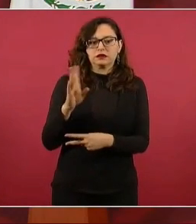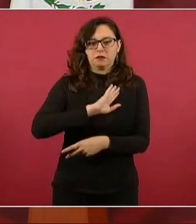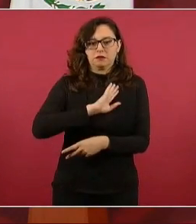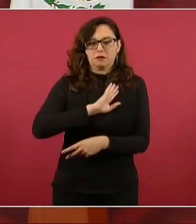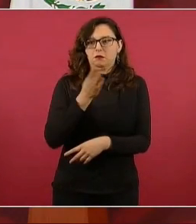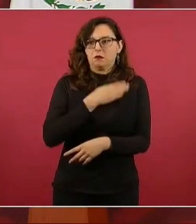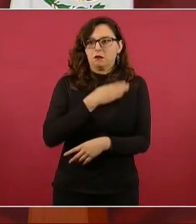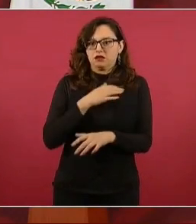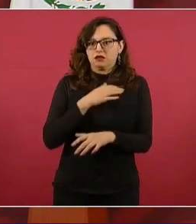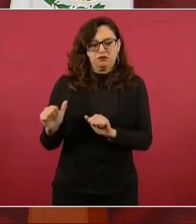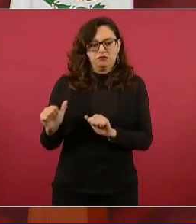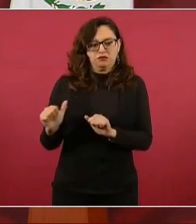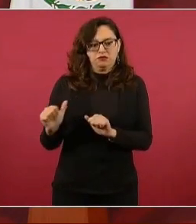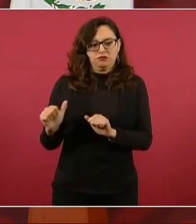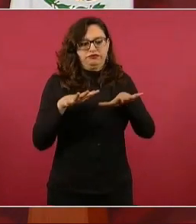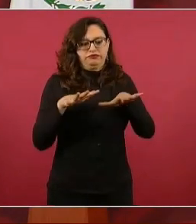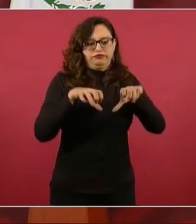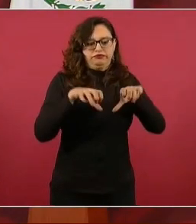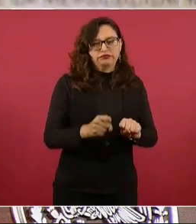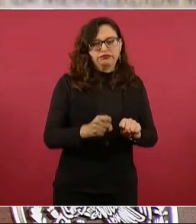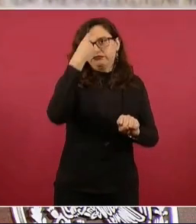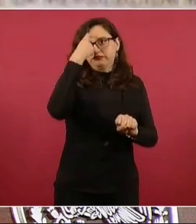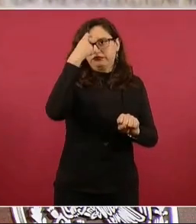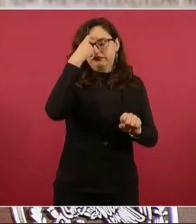la colonización.